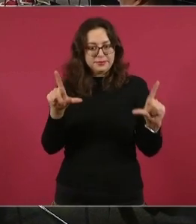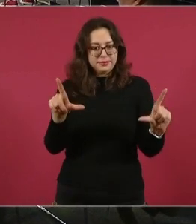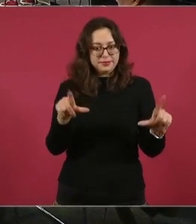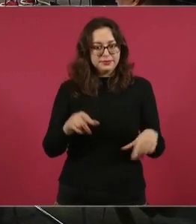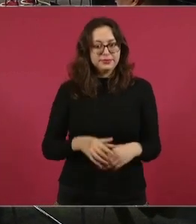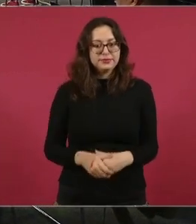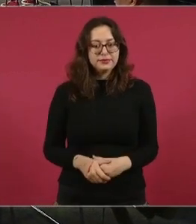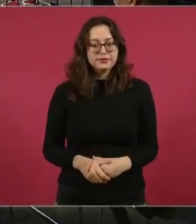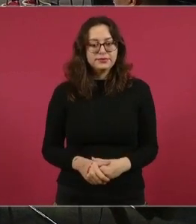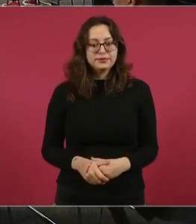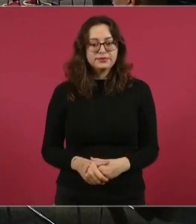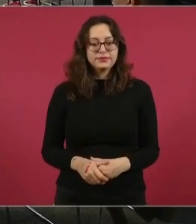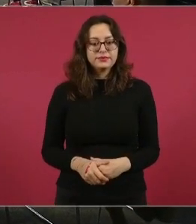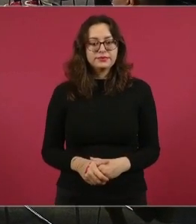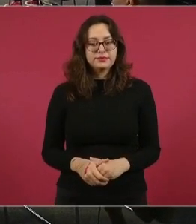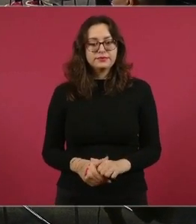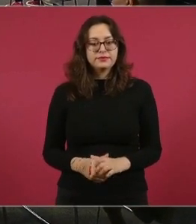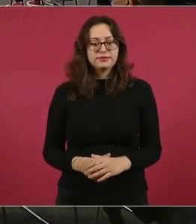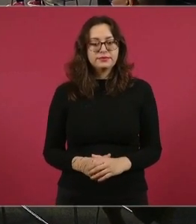cómo se ha incrementado